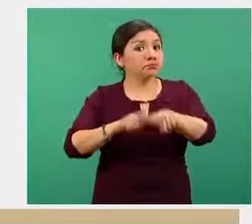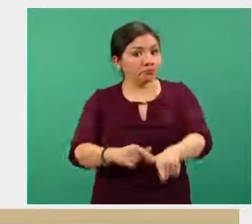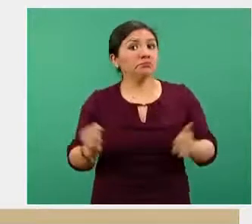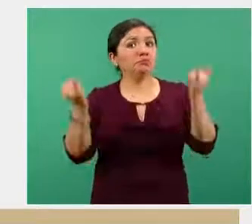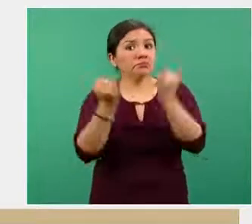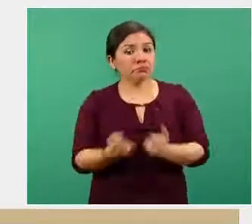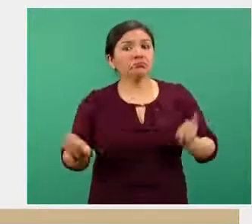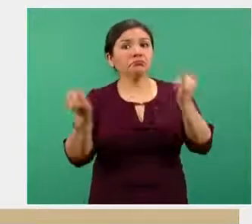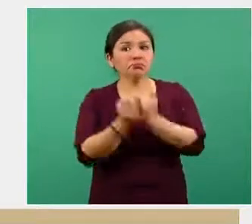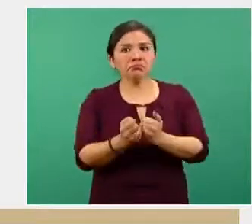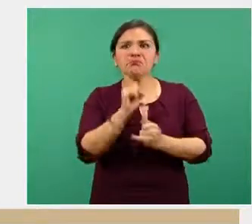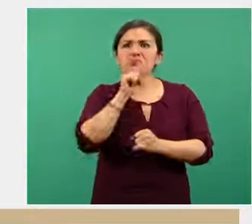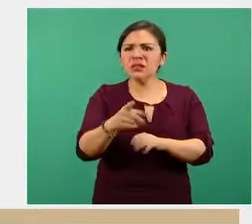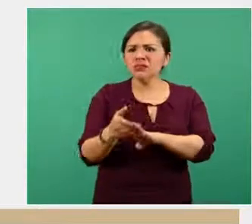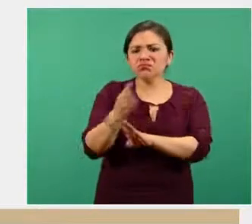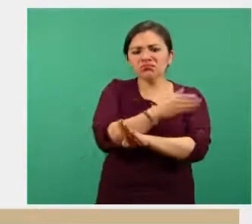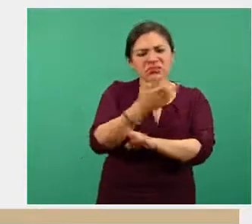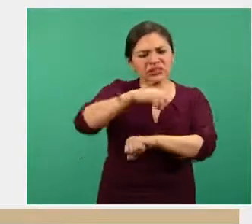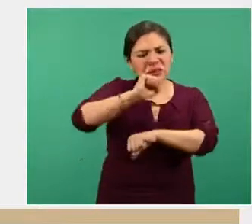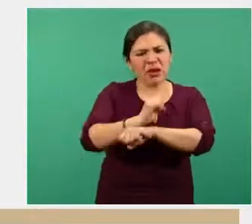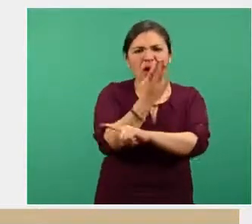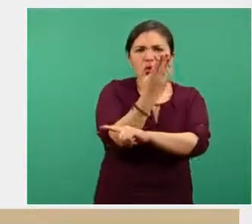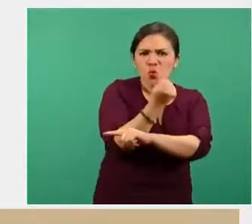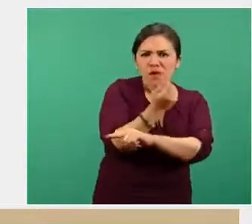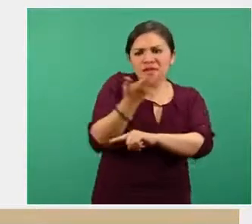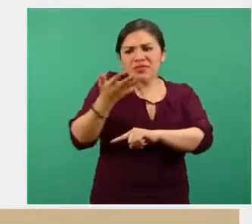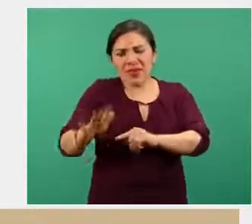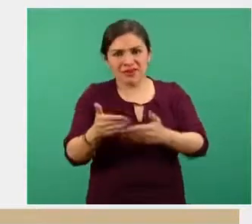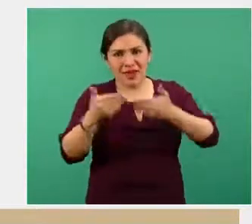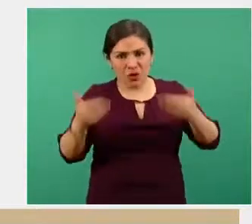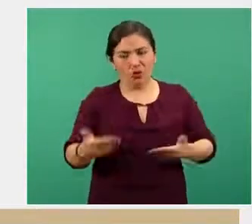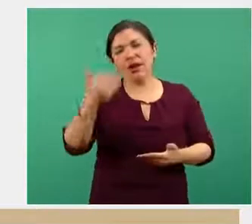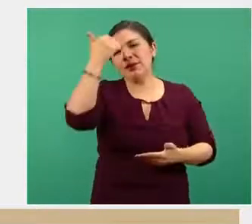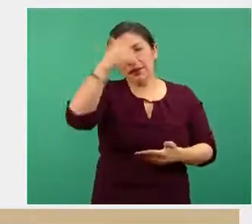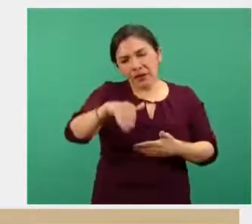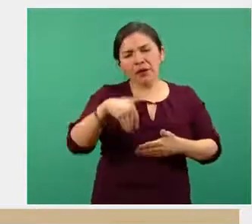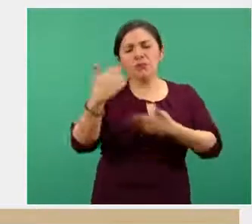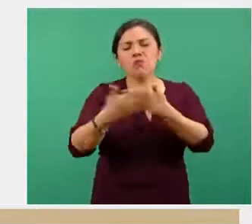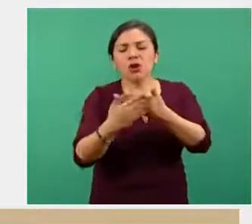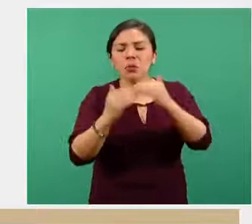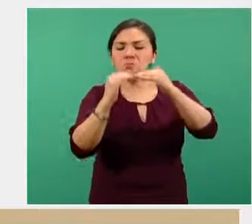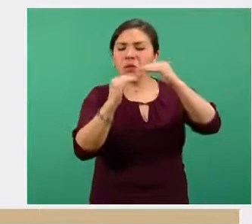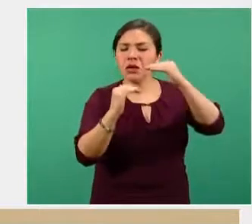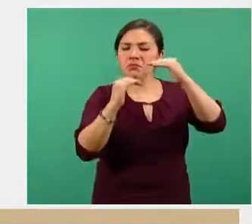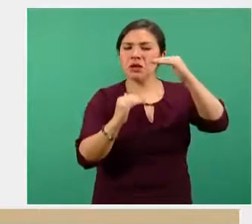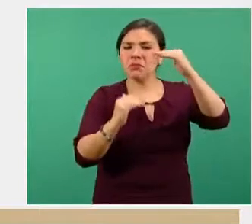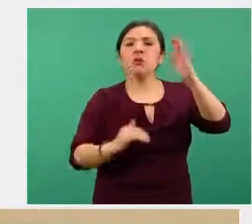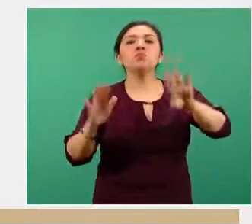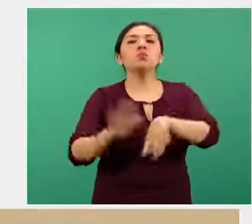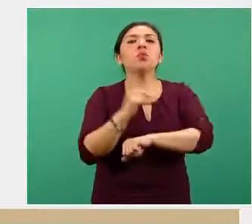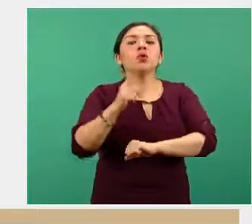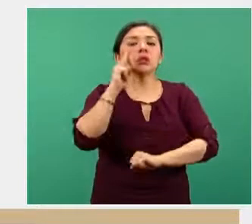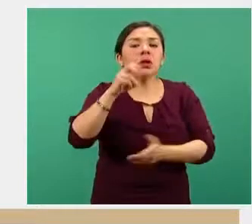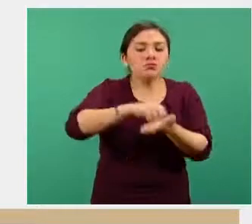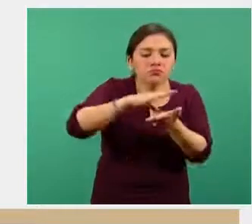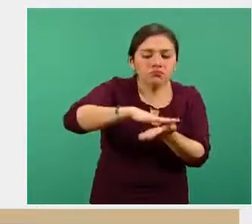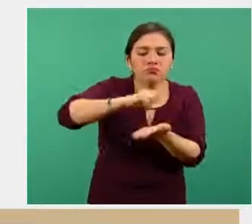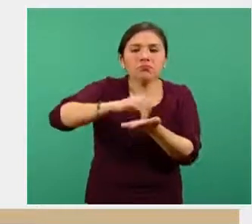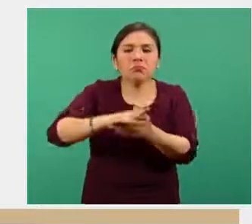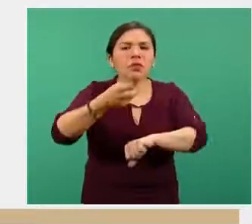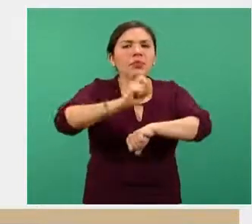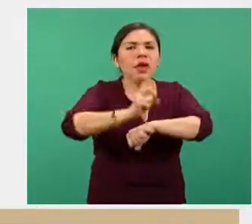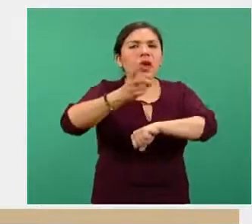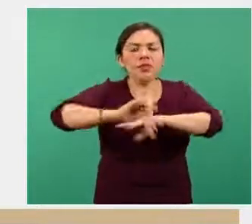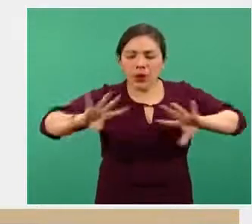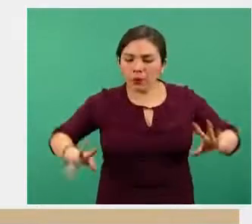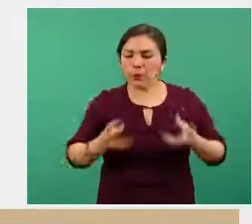todavía este descenso entre la semana 9 y 10. Sabemos que va a ir disminuyendo, dado que cada día se van sumando